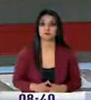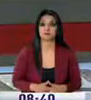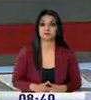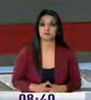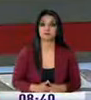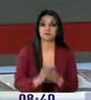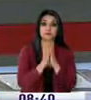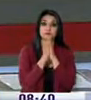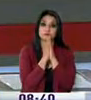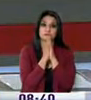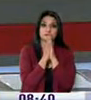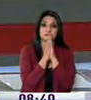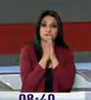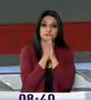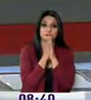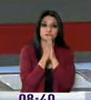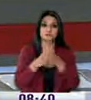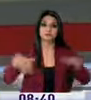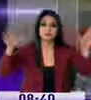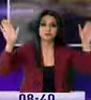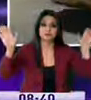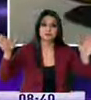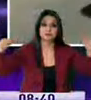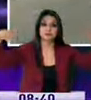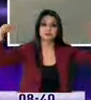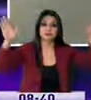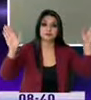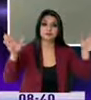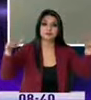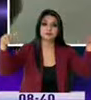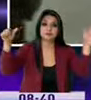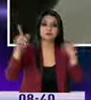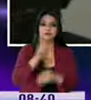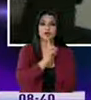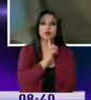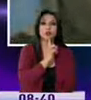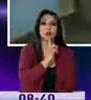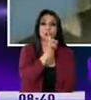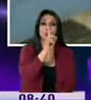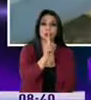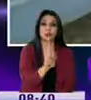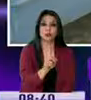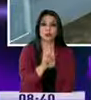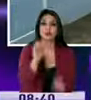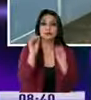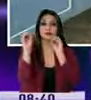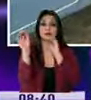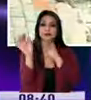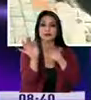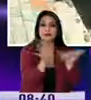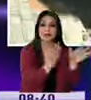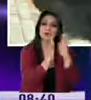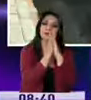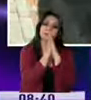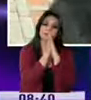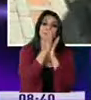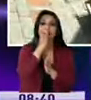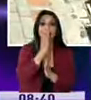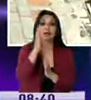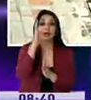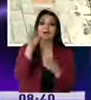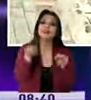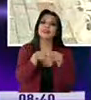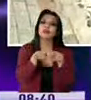punto invocamos a los ángeles. Velita milagrosa. Hay otra. Hay que cantar así como época de Semana